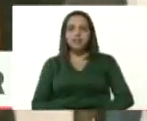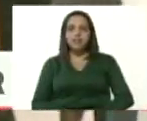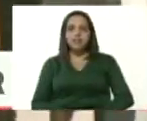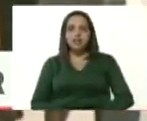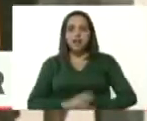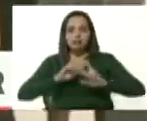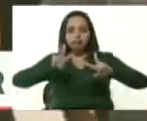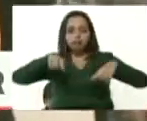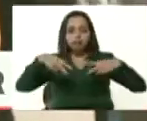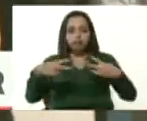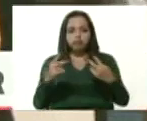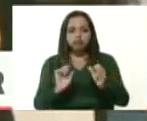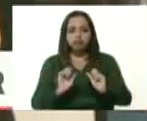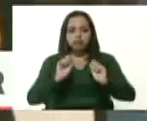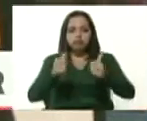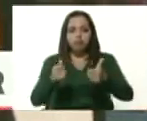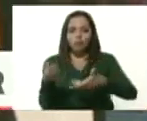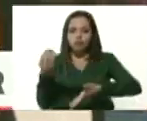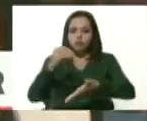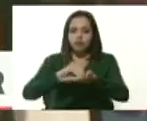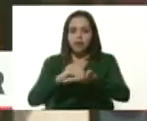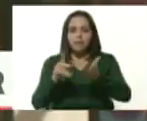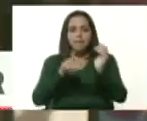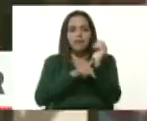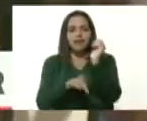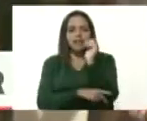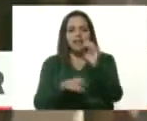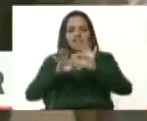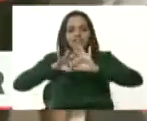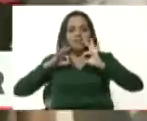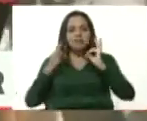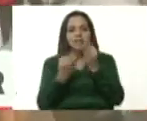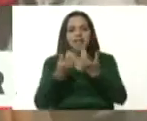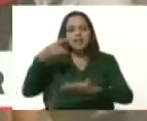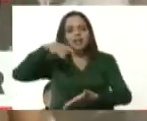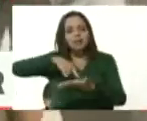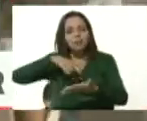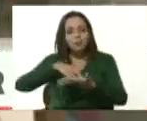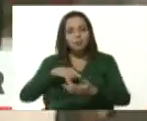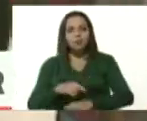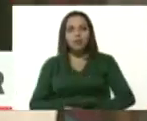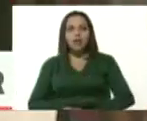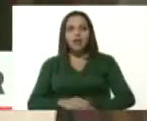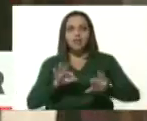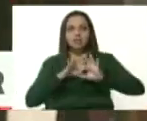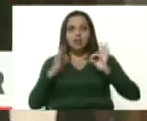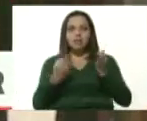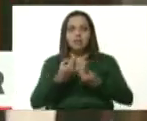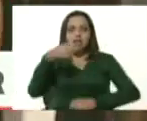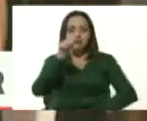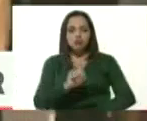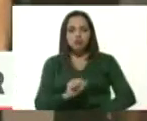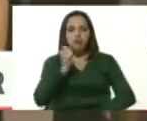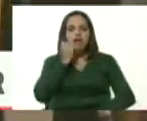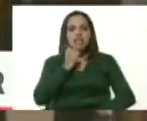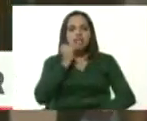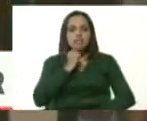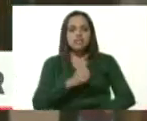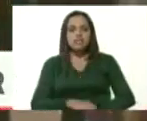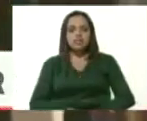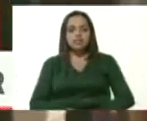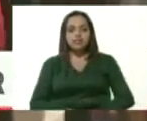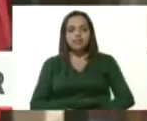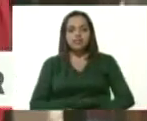reinauguración de este parque para la familia carabobeña, la familia del sur de Valencia. Y